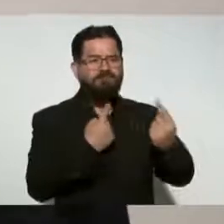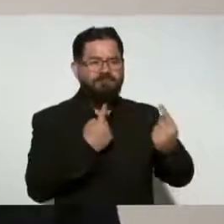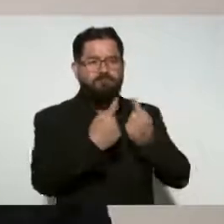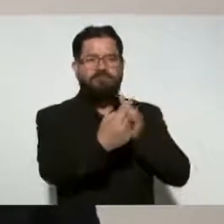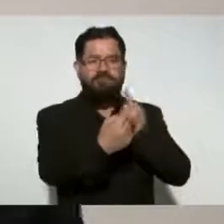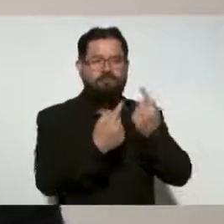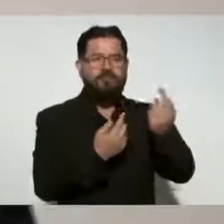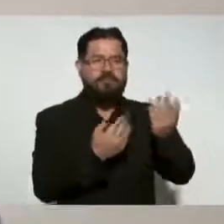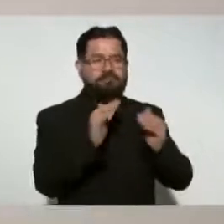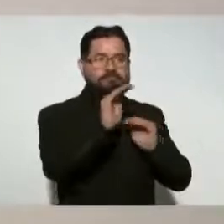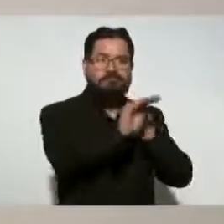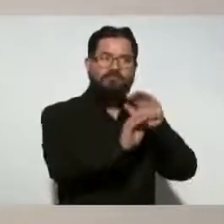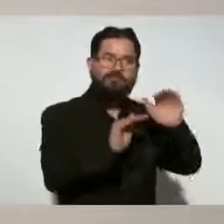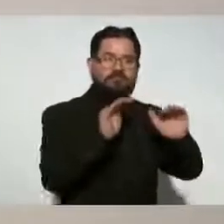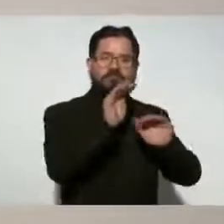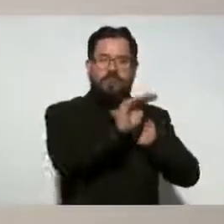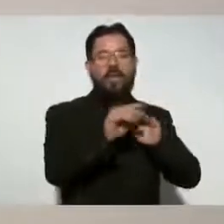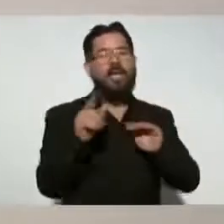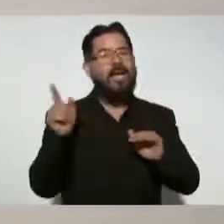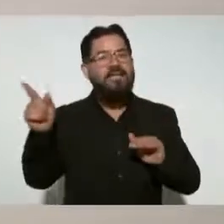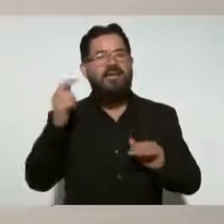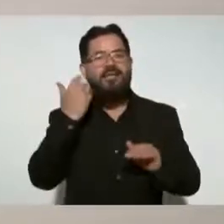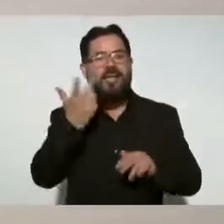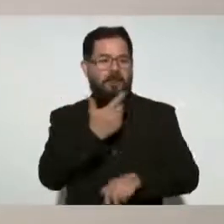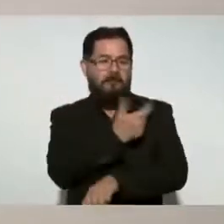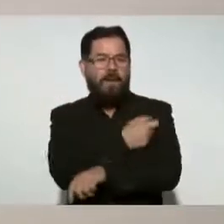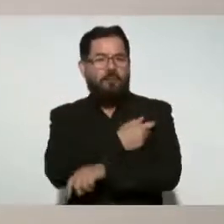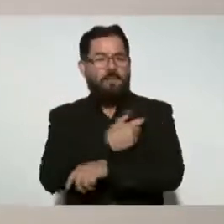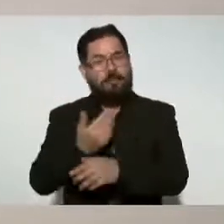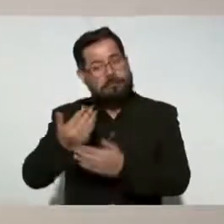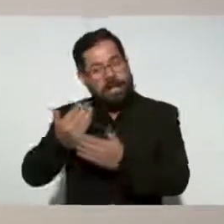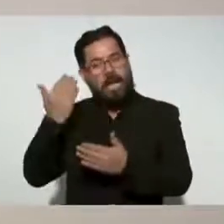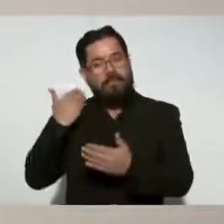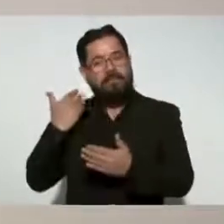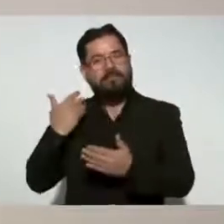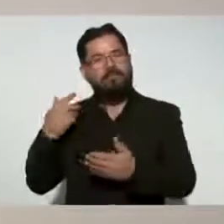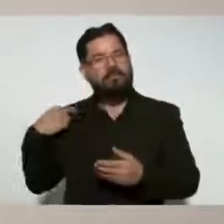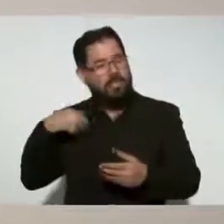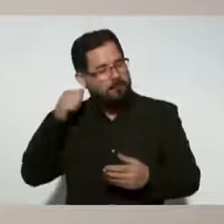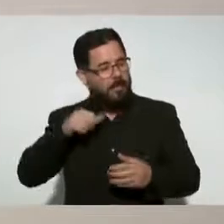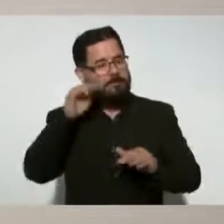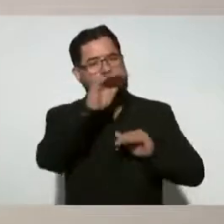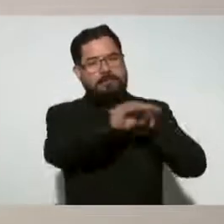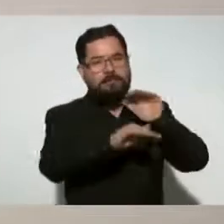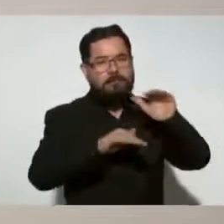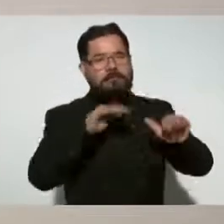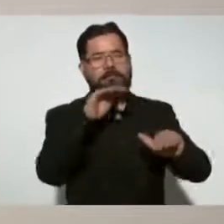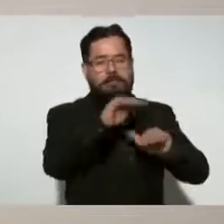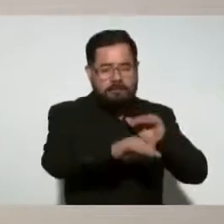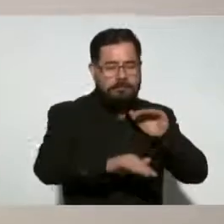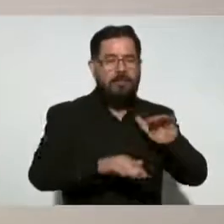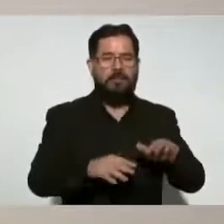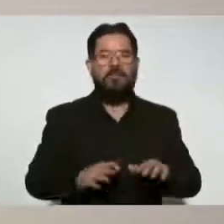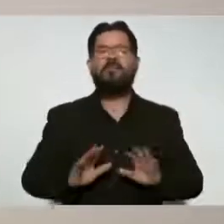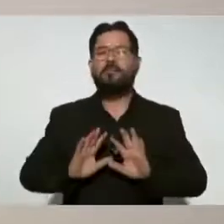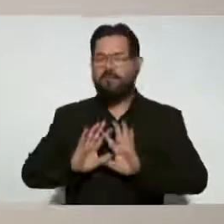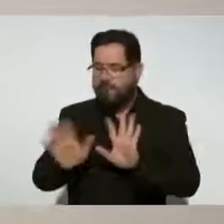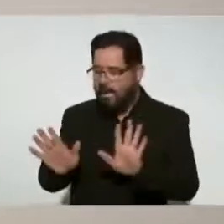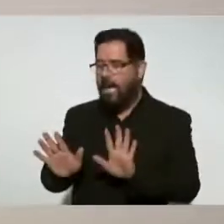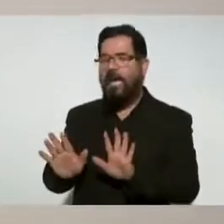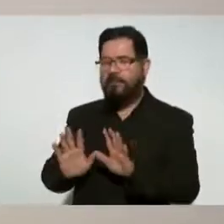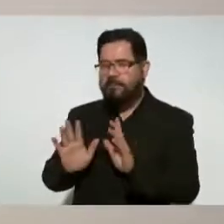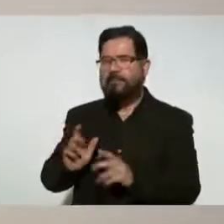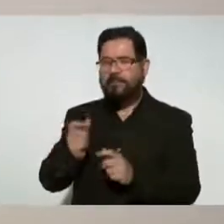contar con la vacuna desde el principio. Ya se están atendiendo los